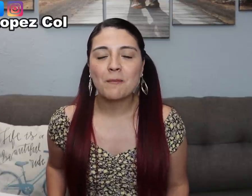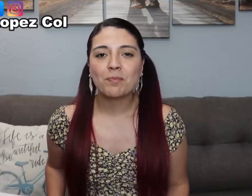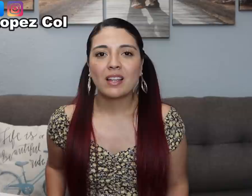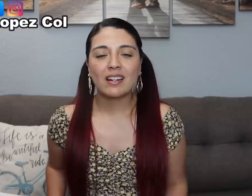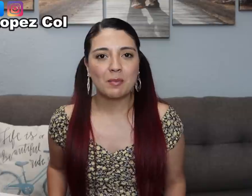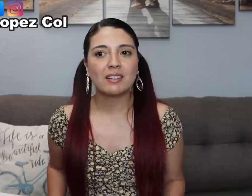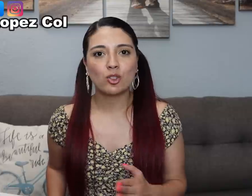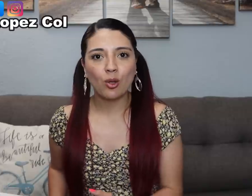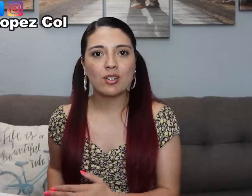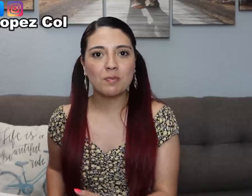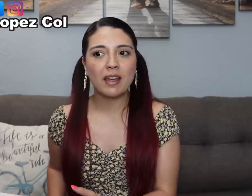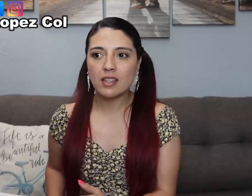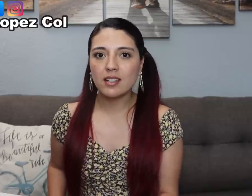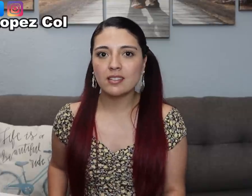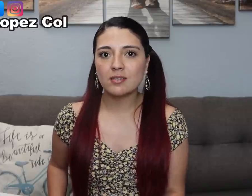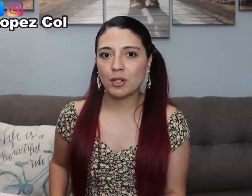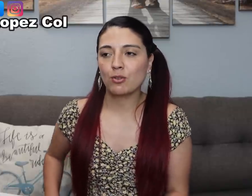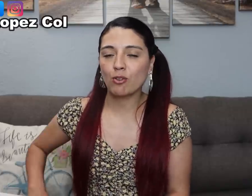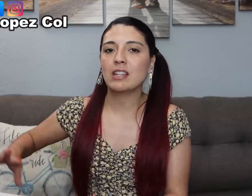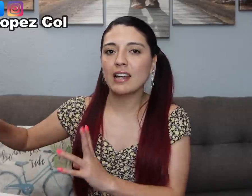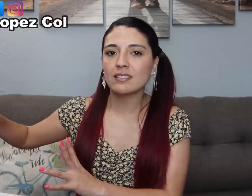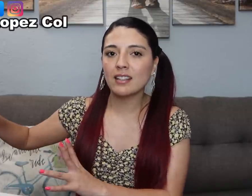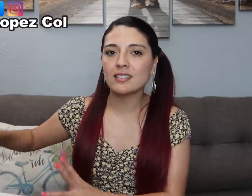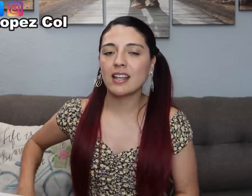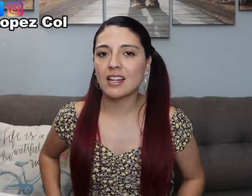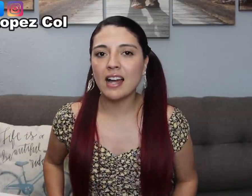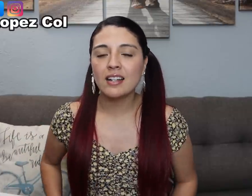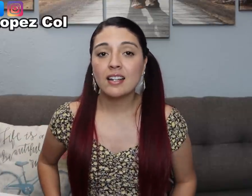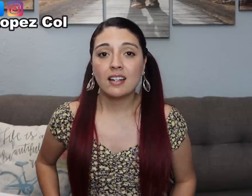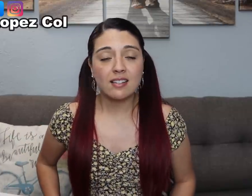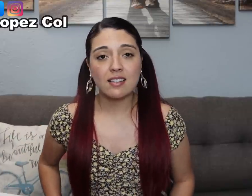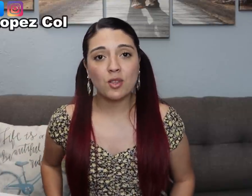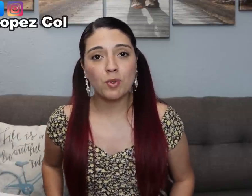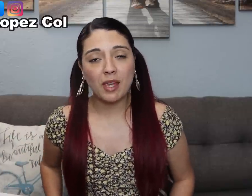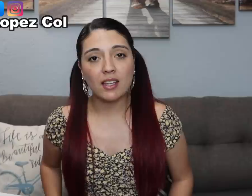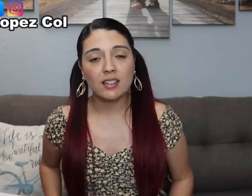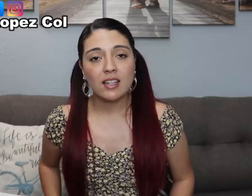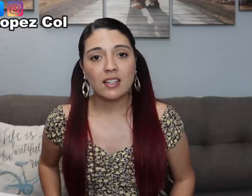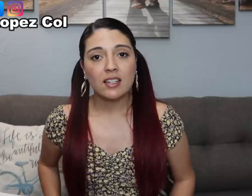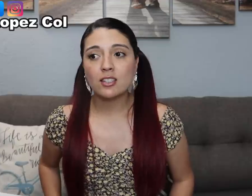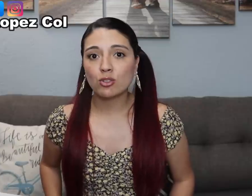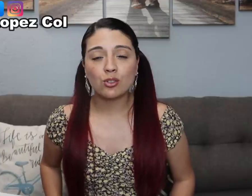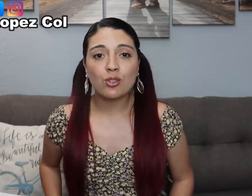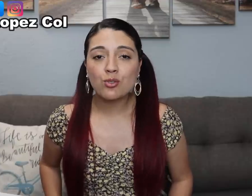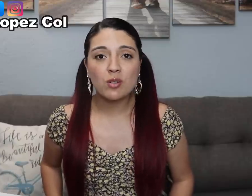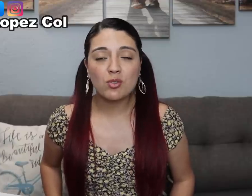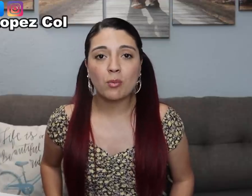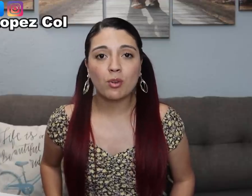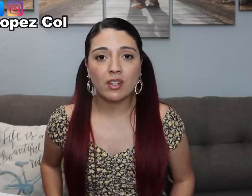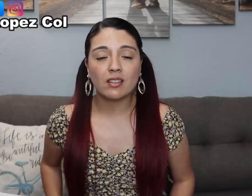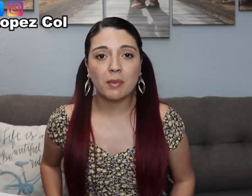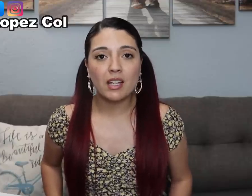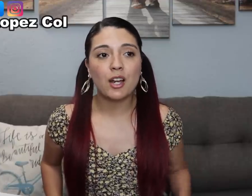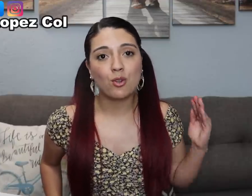mal. Realmente todos los países, bueno, continentes de allá, les está yendo muy bien. Y si nosotros no nos unimos